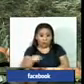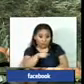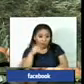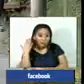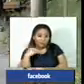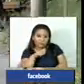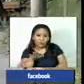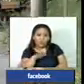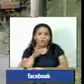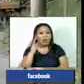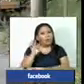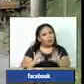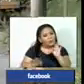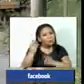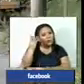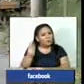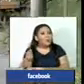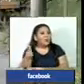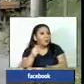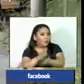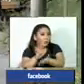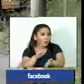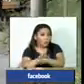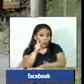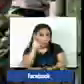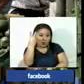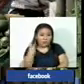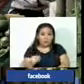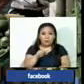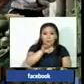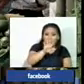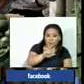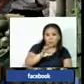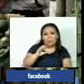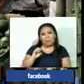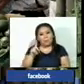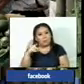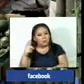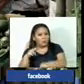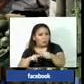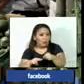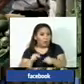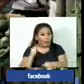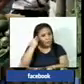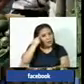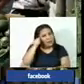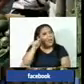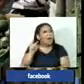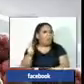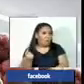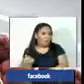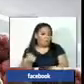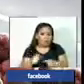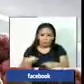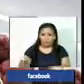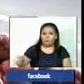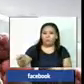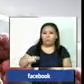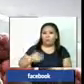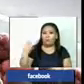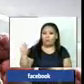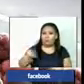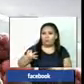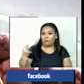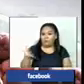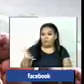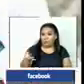por día están ganando entre 5 y 10 dólares. Podría sonar poco, pero ante las necesidades que están